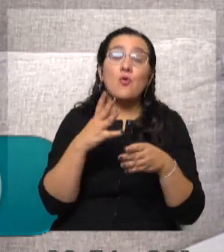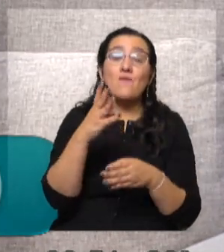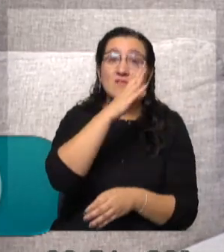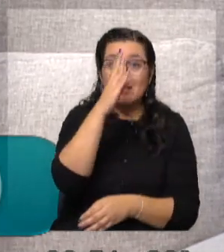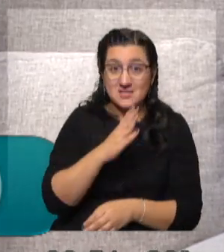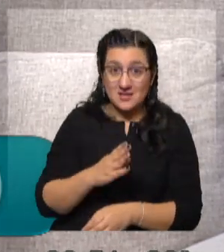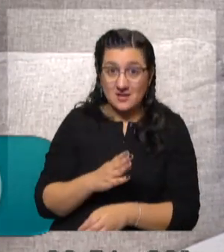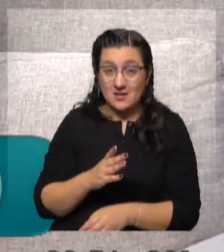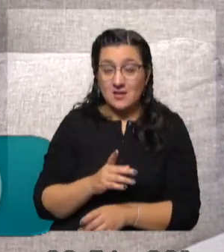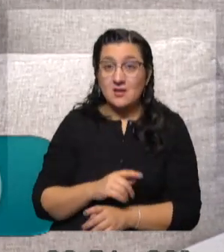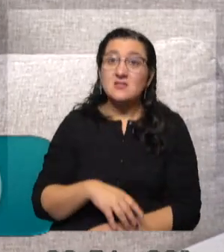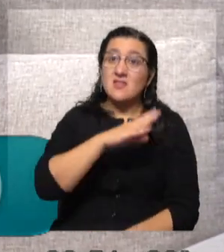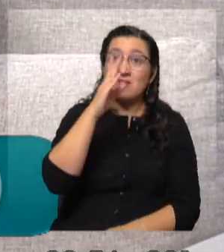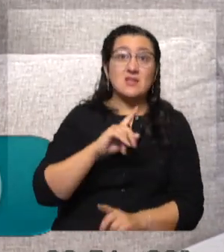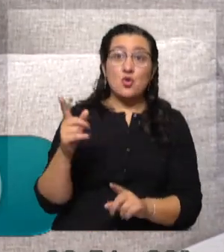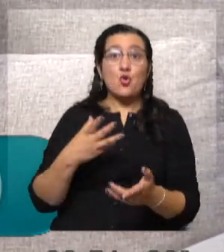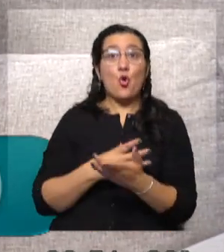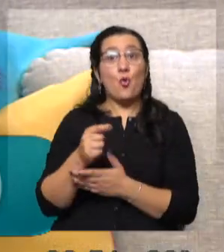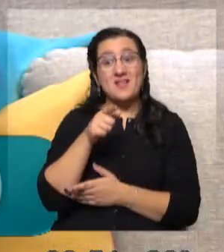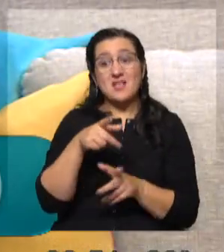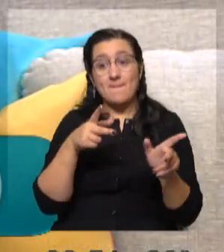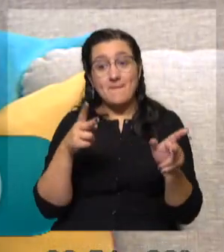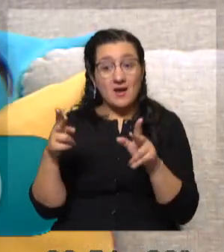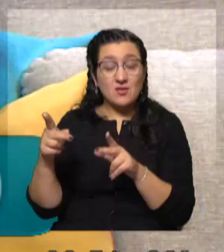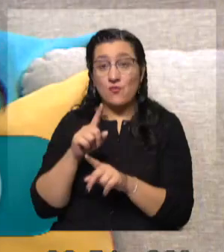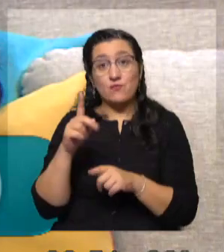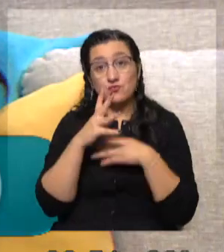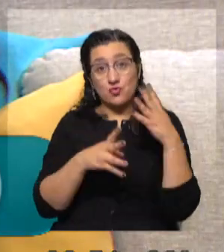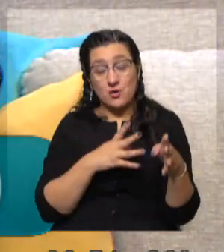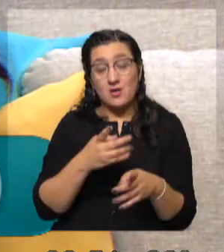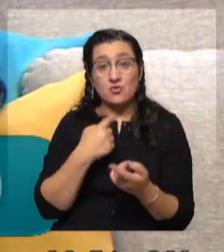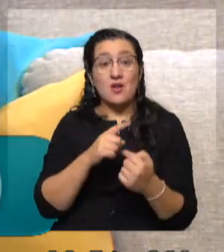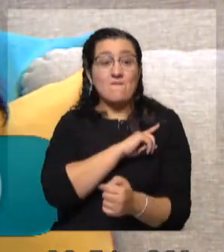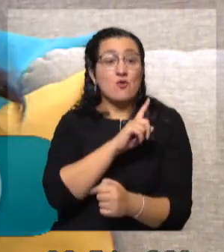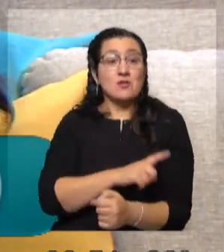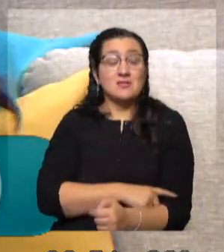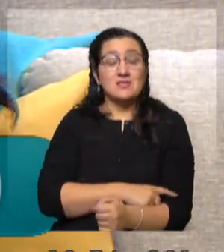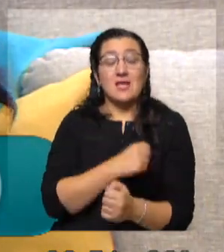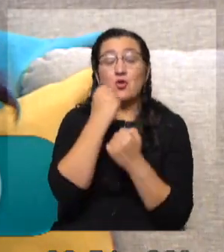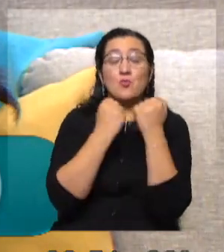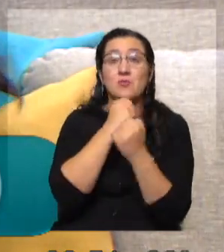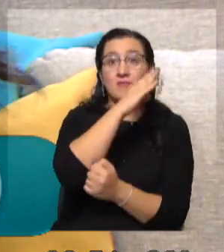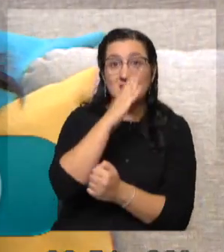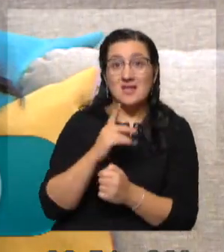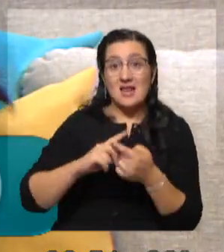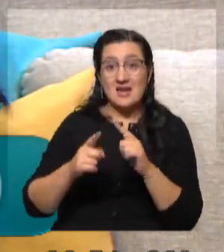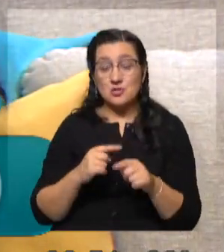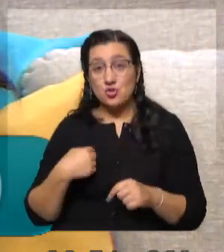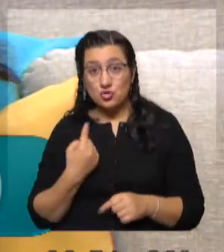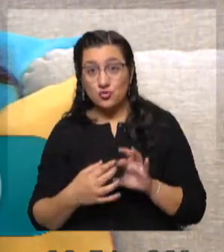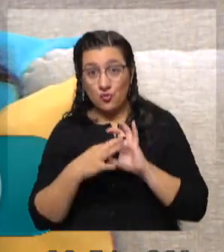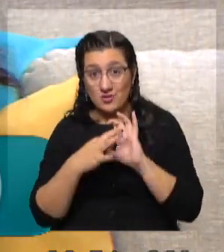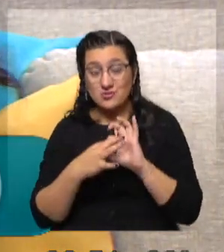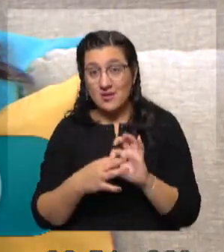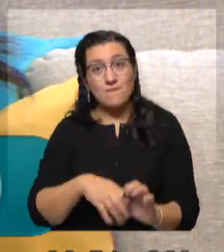comprara esas partes No tendríamos industria Automotriz O sea que la fortaleza económica de Brasil por sí mismo y la relación que nosotros tenemos con con ellos es